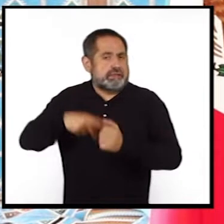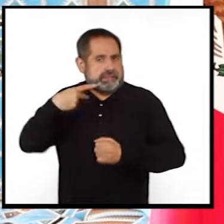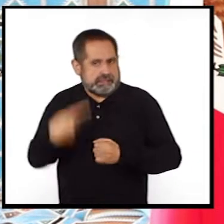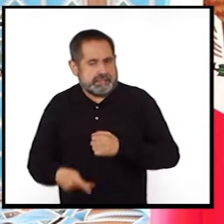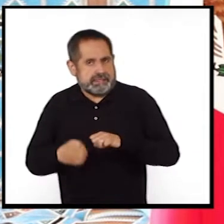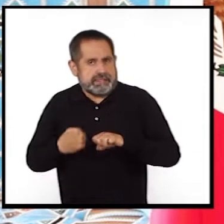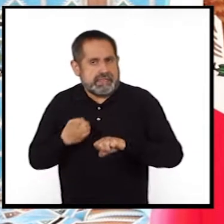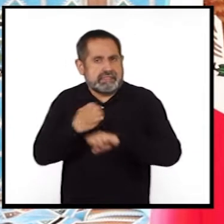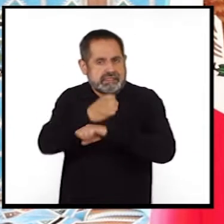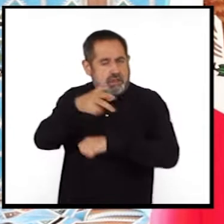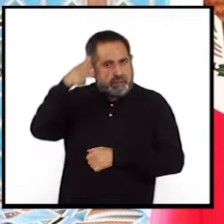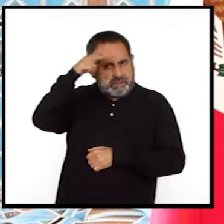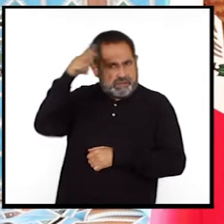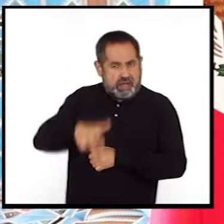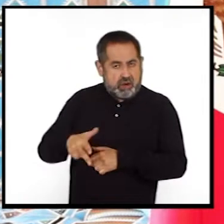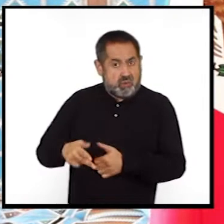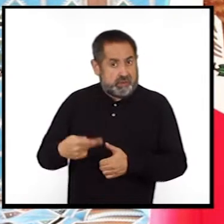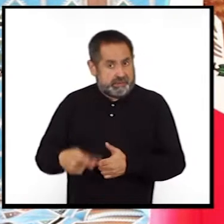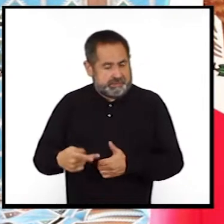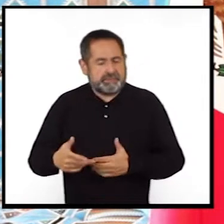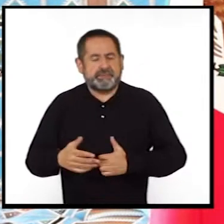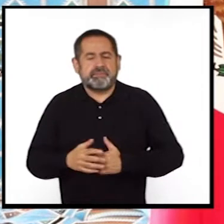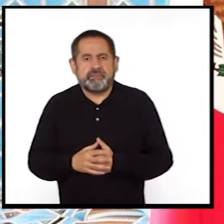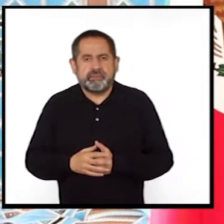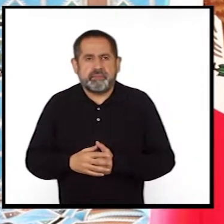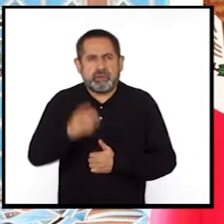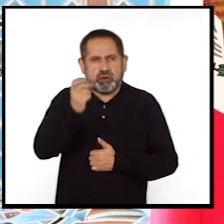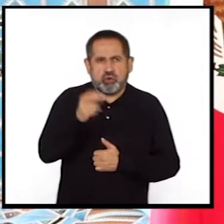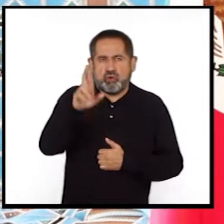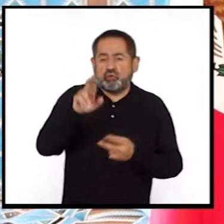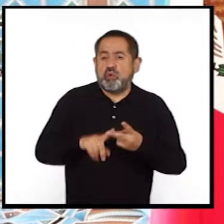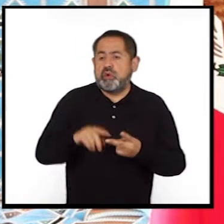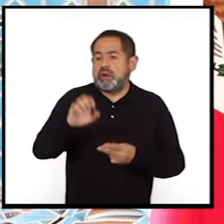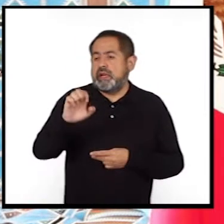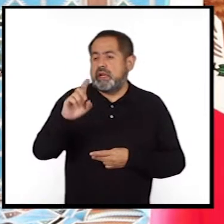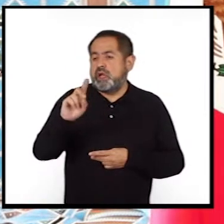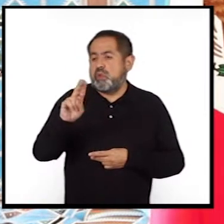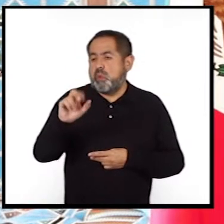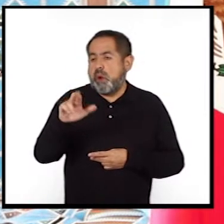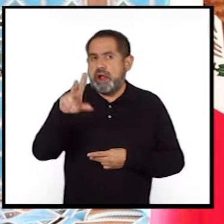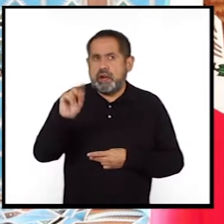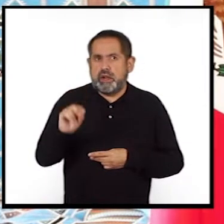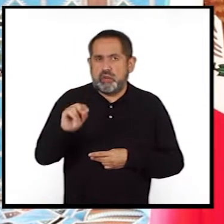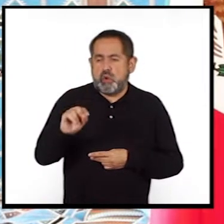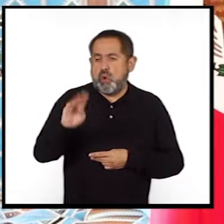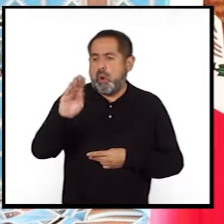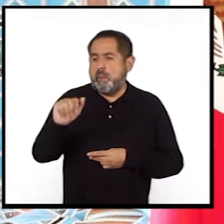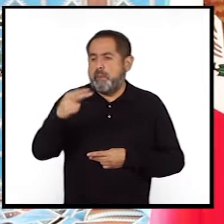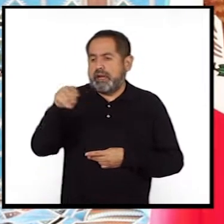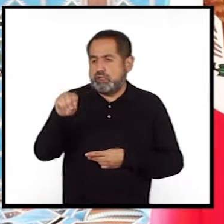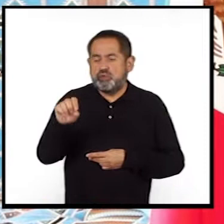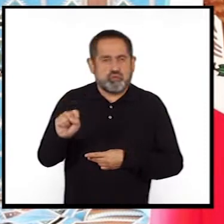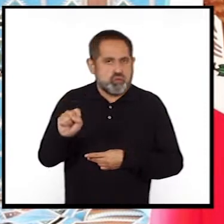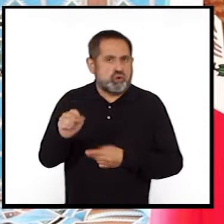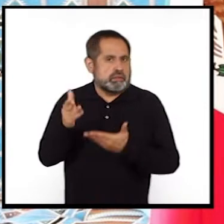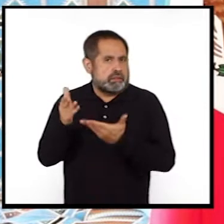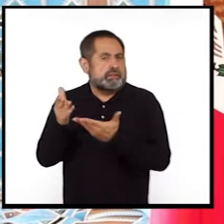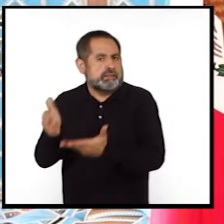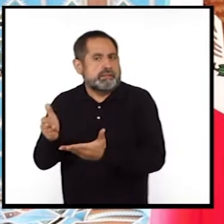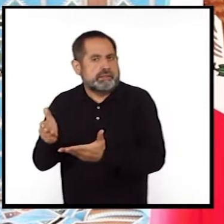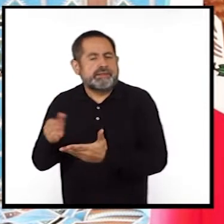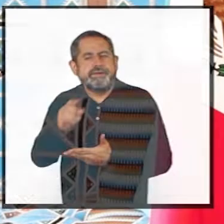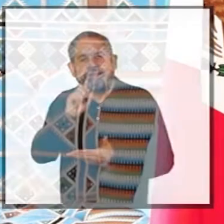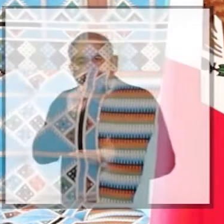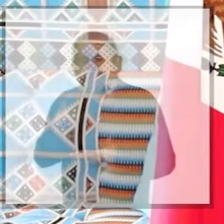constitucional del estado de Hidalgo. Doctor Eduardo Javier Baños